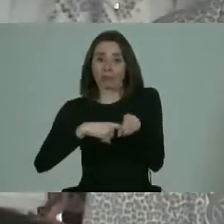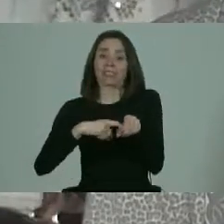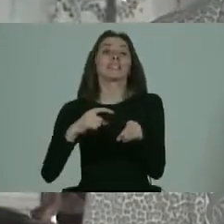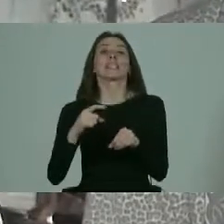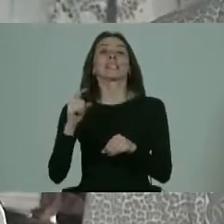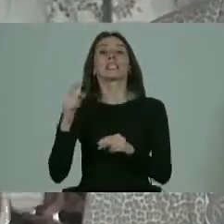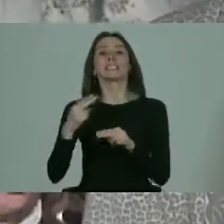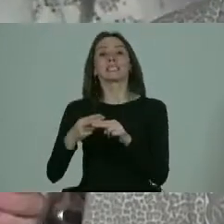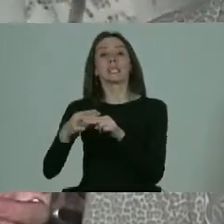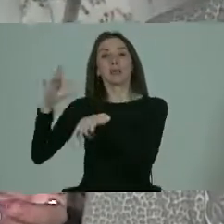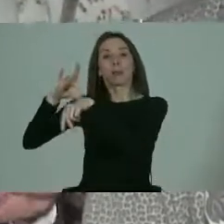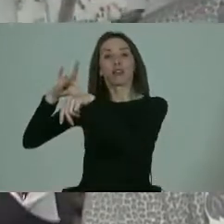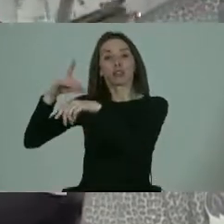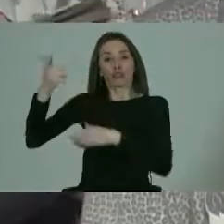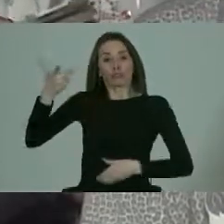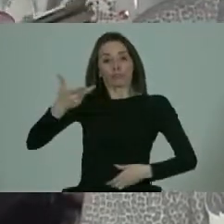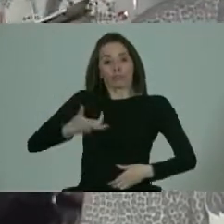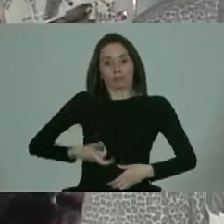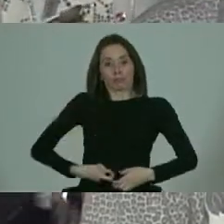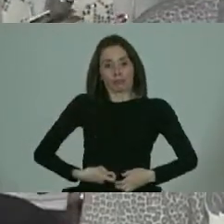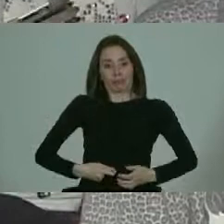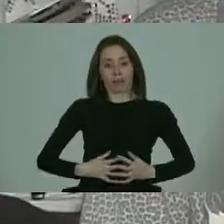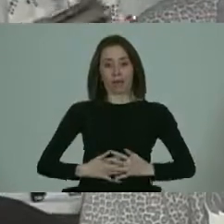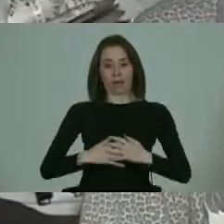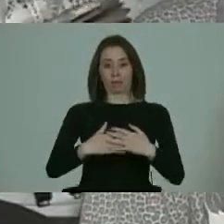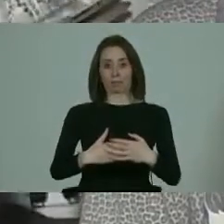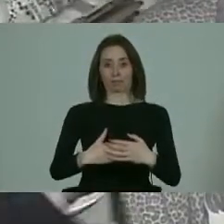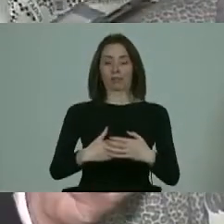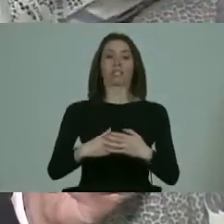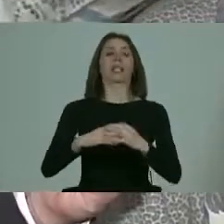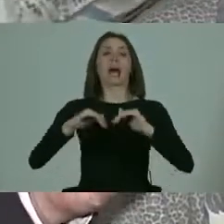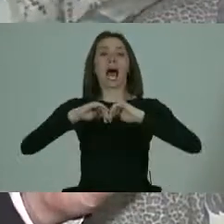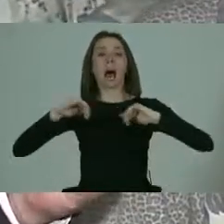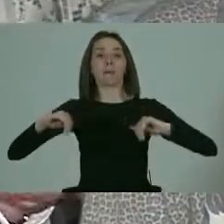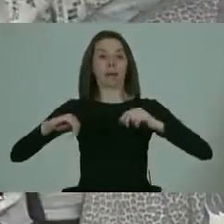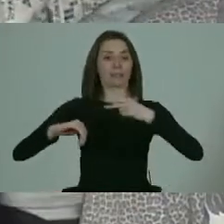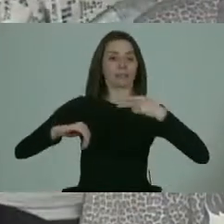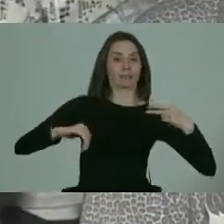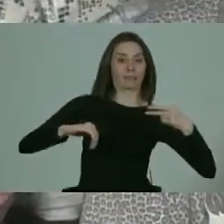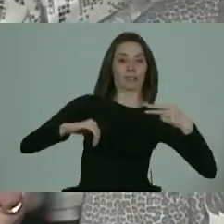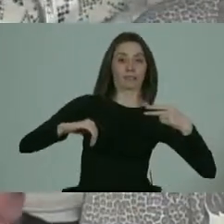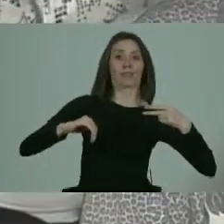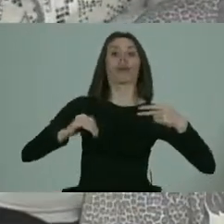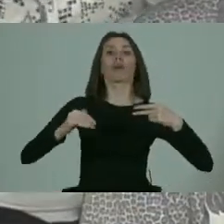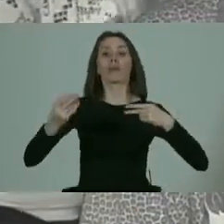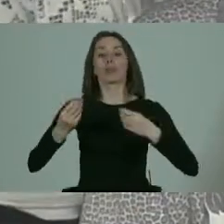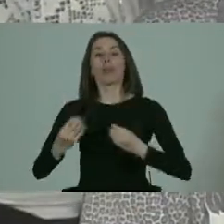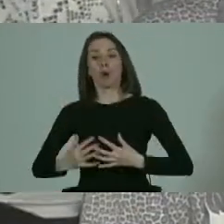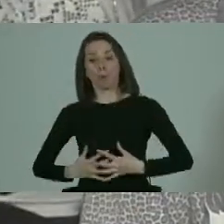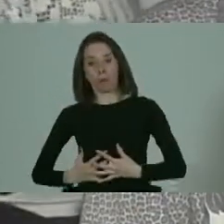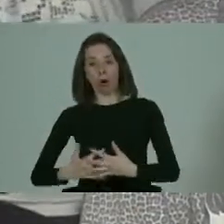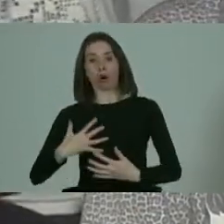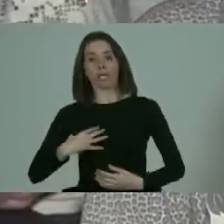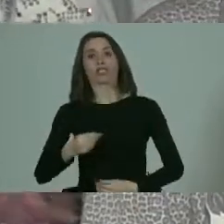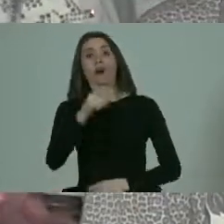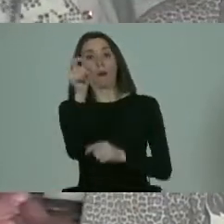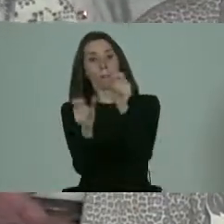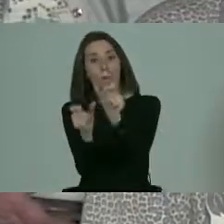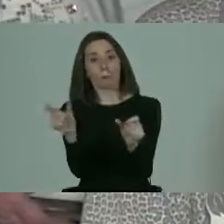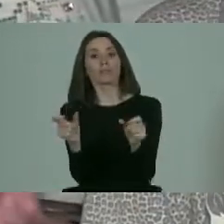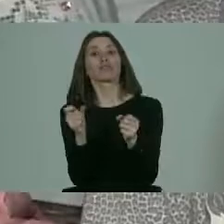asistida es ideal disociar la relación sexual de la reproducción y permitir que las personas